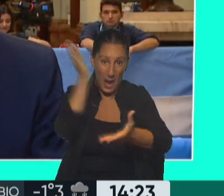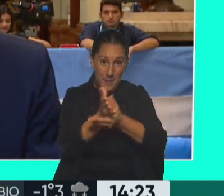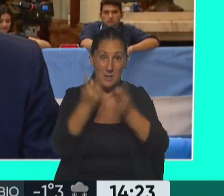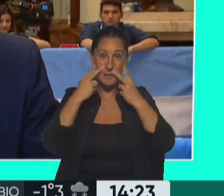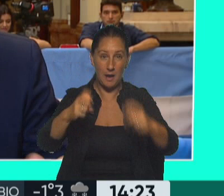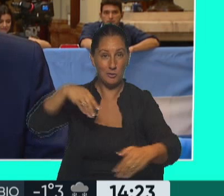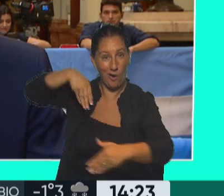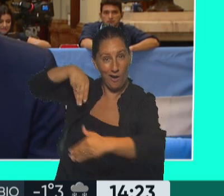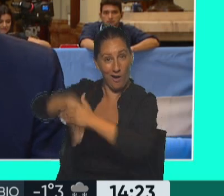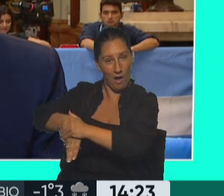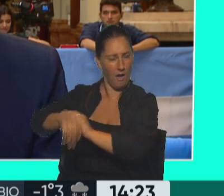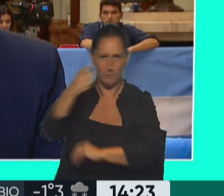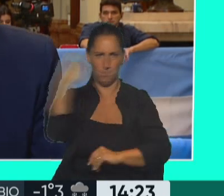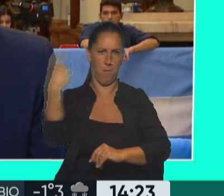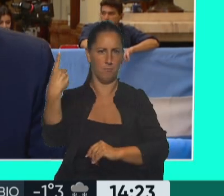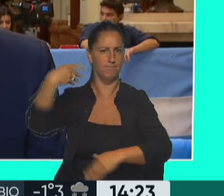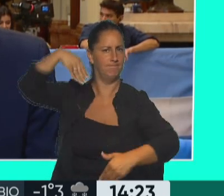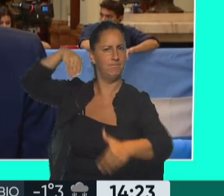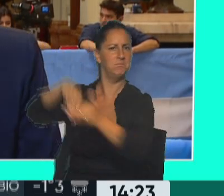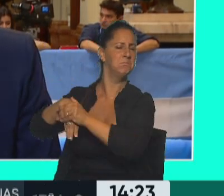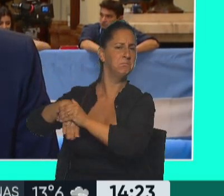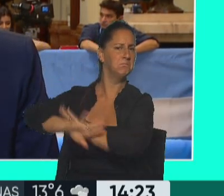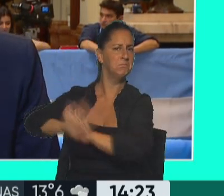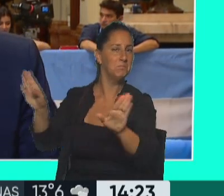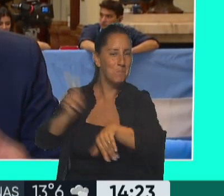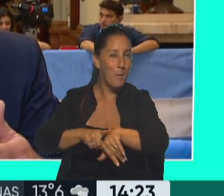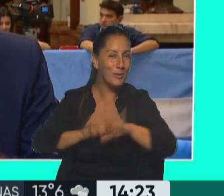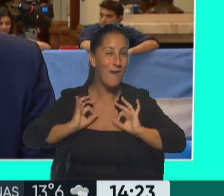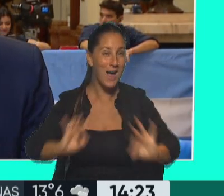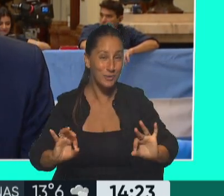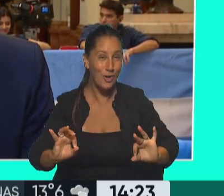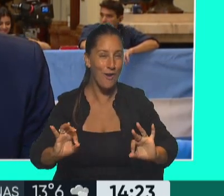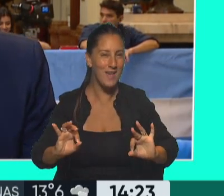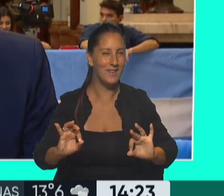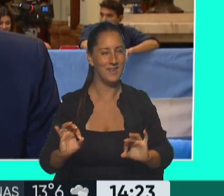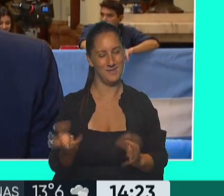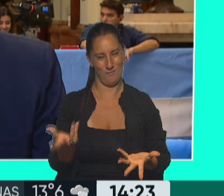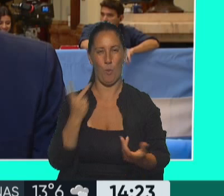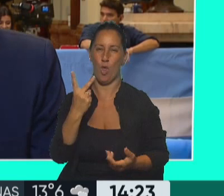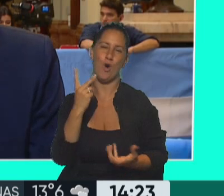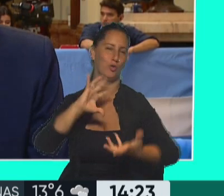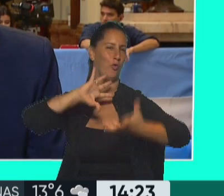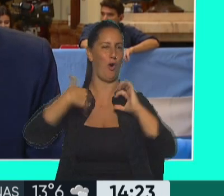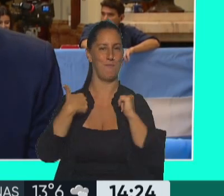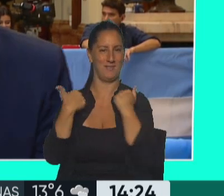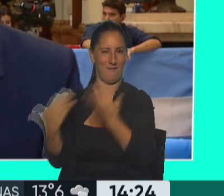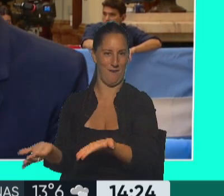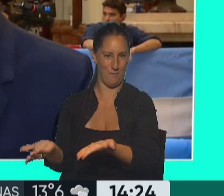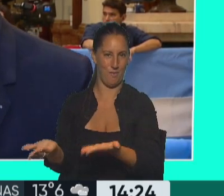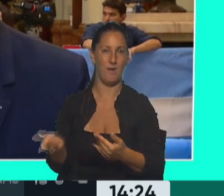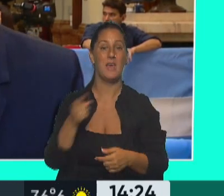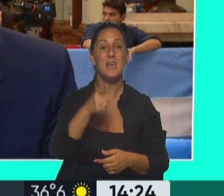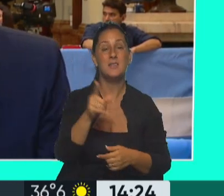sus chats, ahí la archivan en tiempo récord y en plena vacaciones, ¿no? Esta es la doble vara de esta justicia que tenemos que cambiar. Y